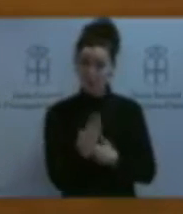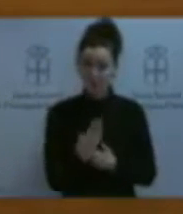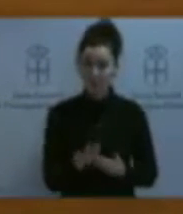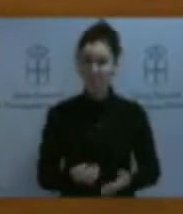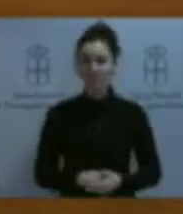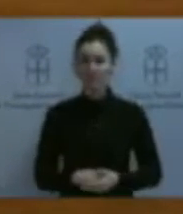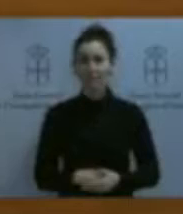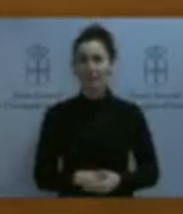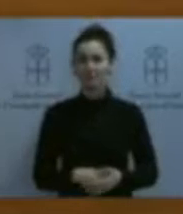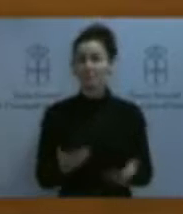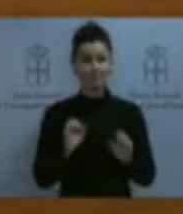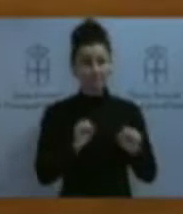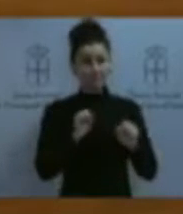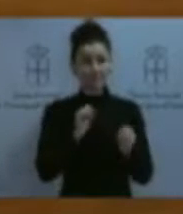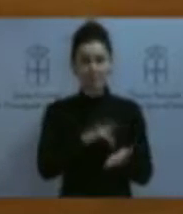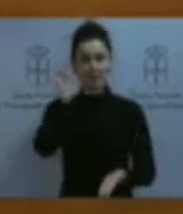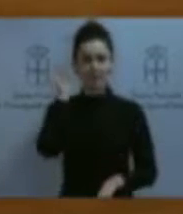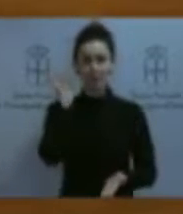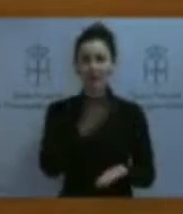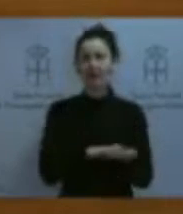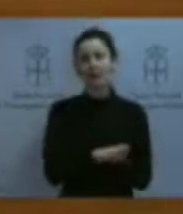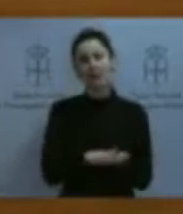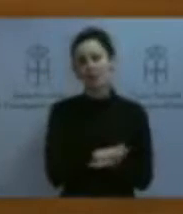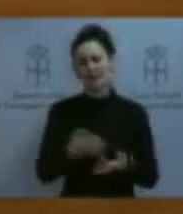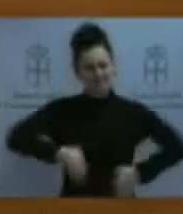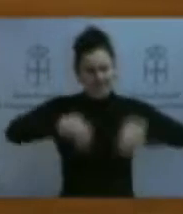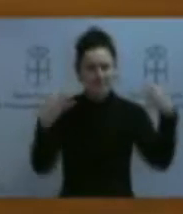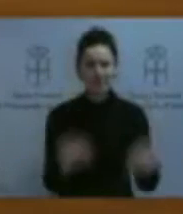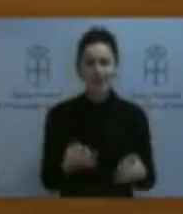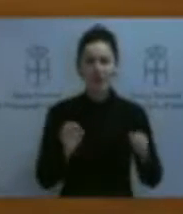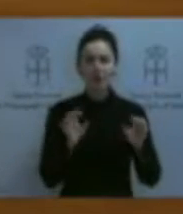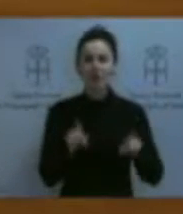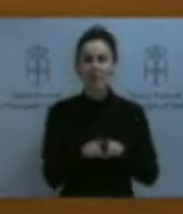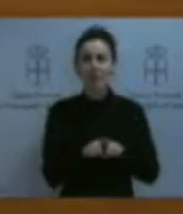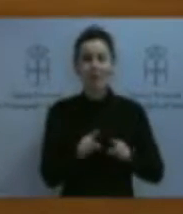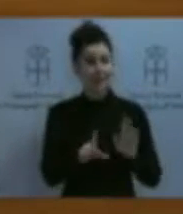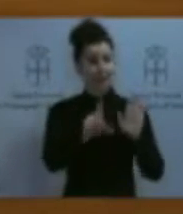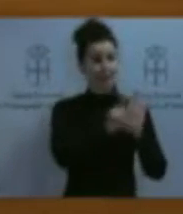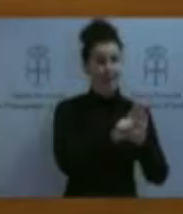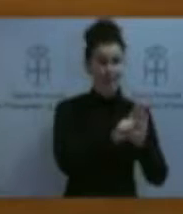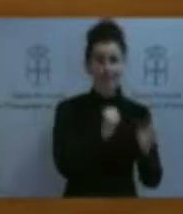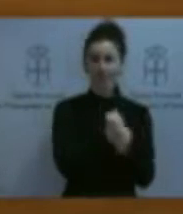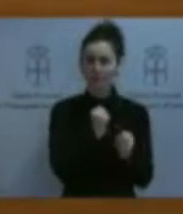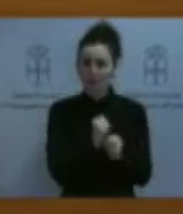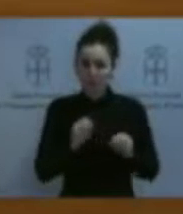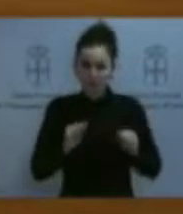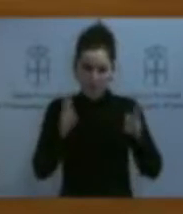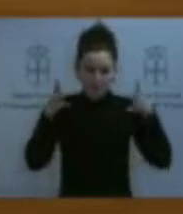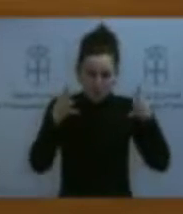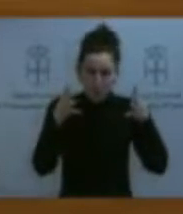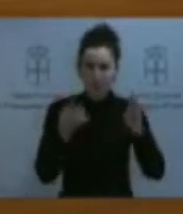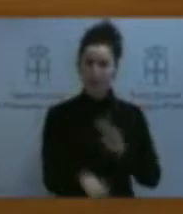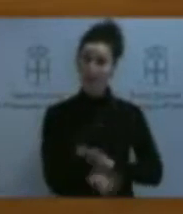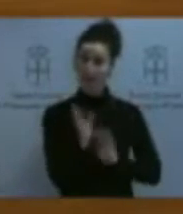de garantizar el asesoramiento laboral o legal para las personas que están en el extranjero, el crear una red de apoyo en las ciudades receptoras